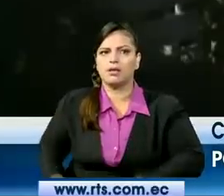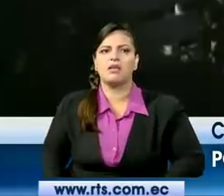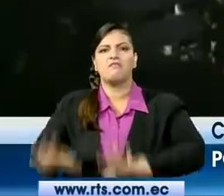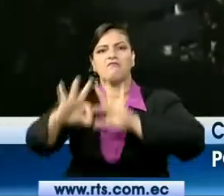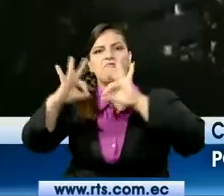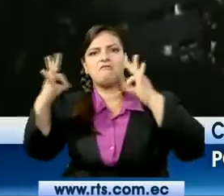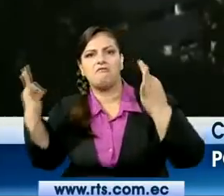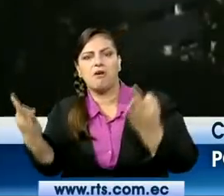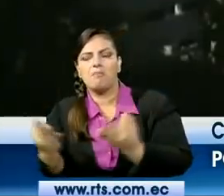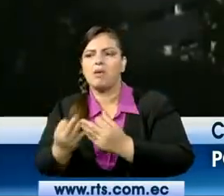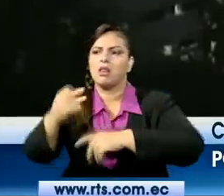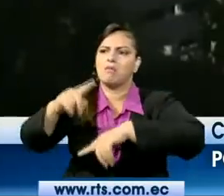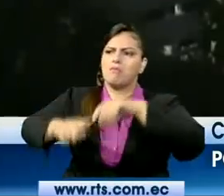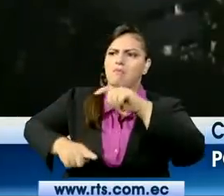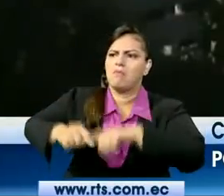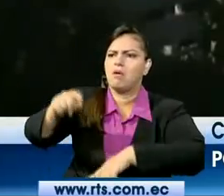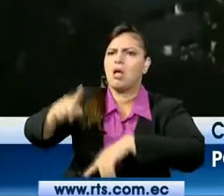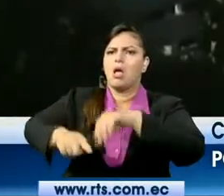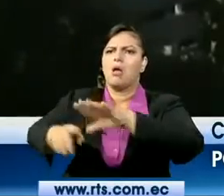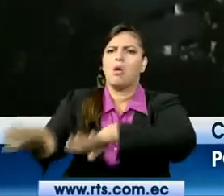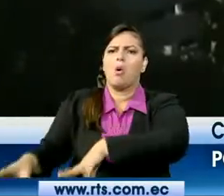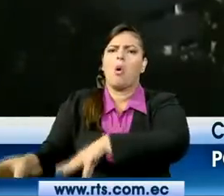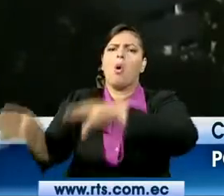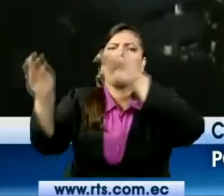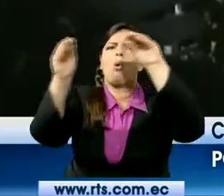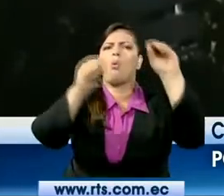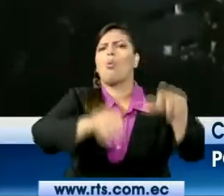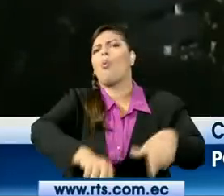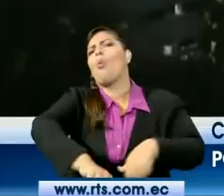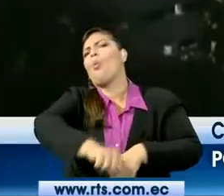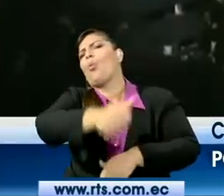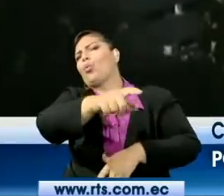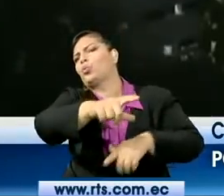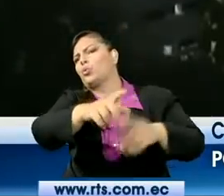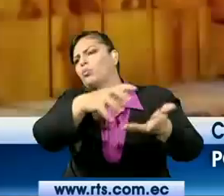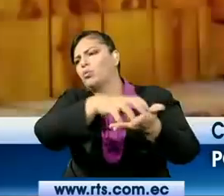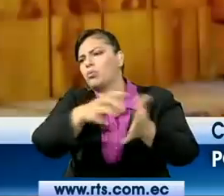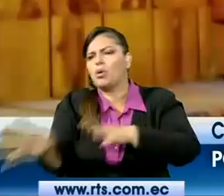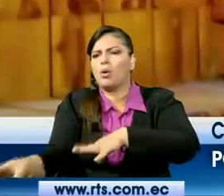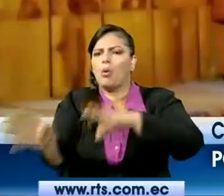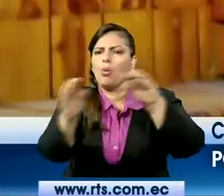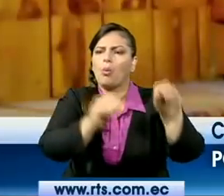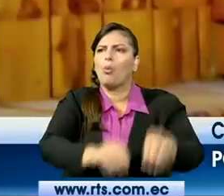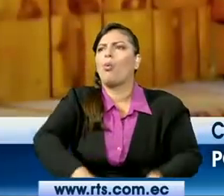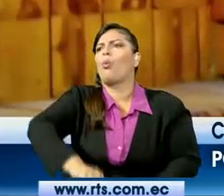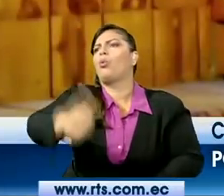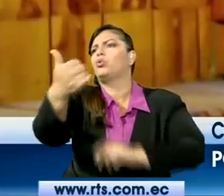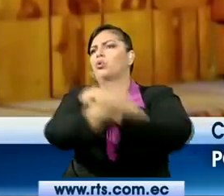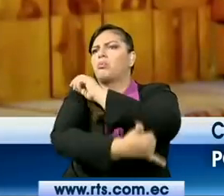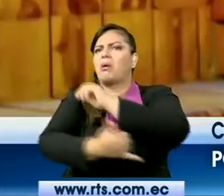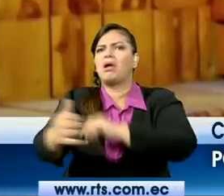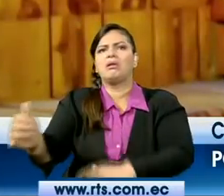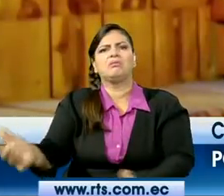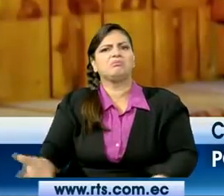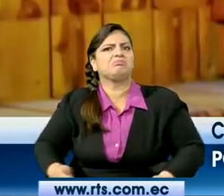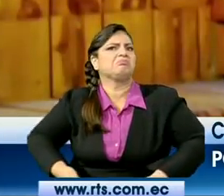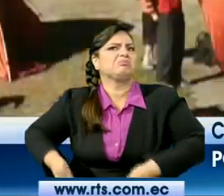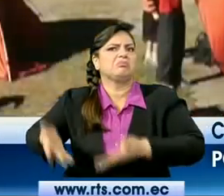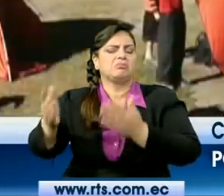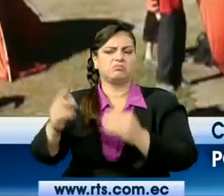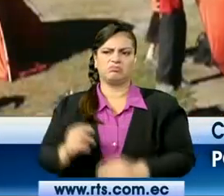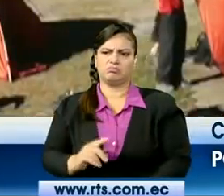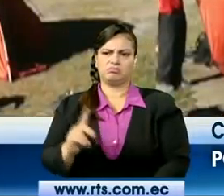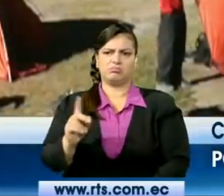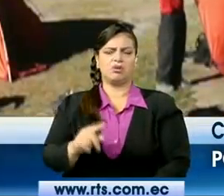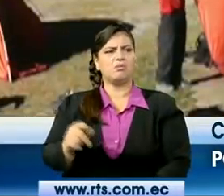que han migrado hacia otras provincias, hacia otros países, están regresando, viendo que nosotros estamos avanzando con actividades turísticas,